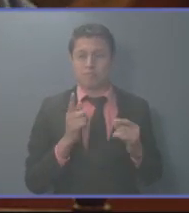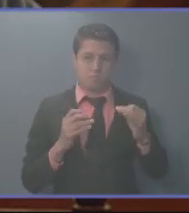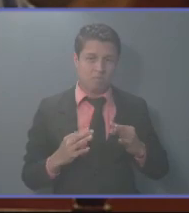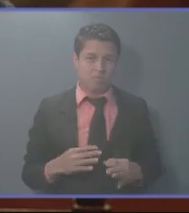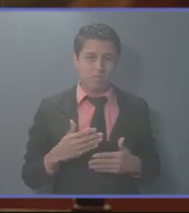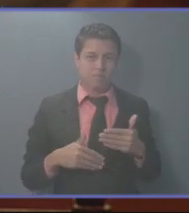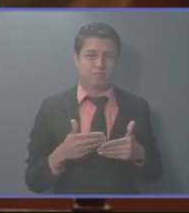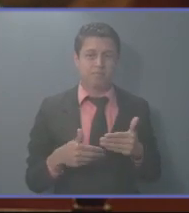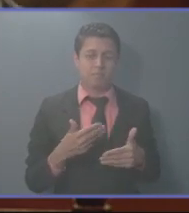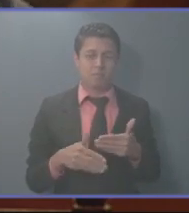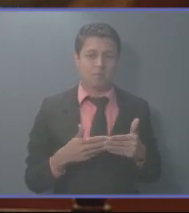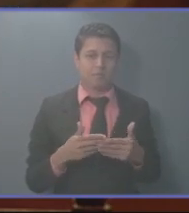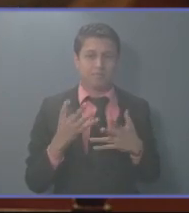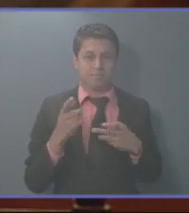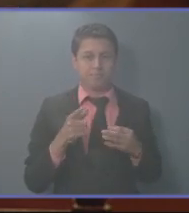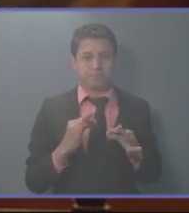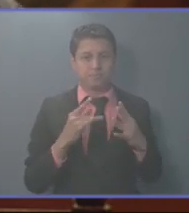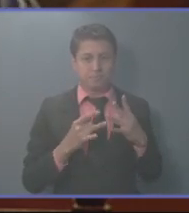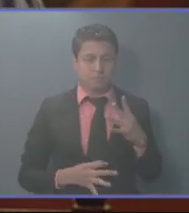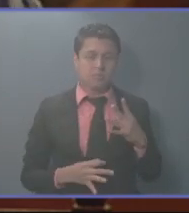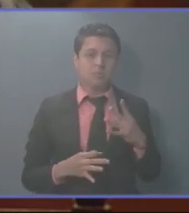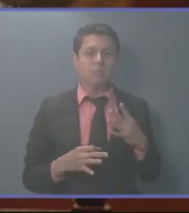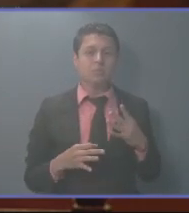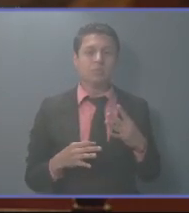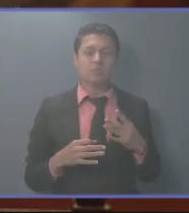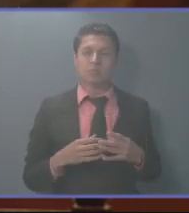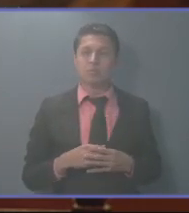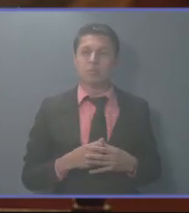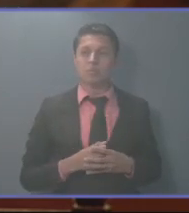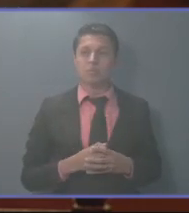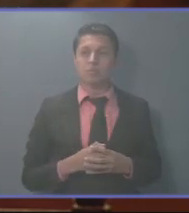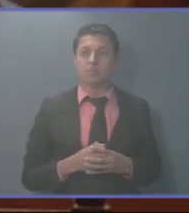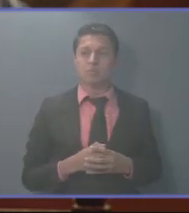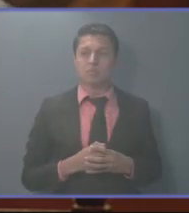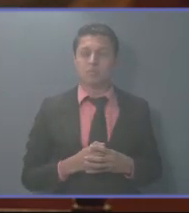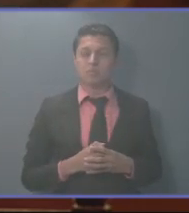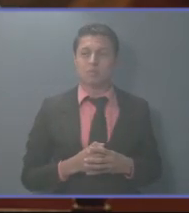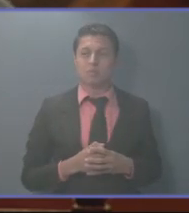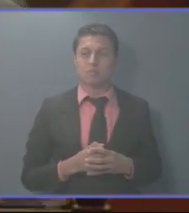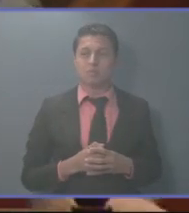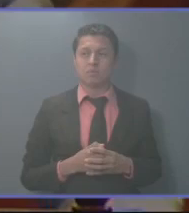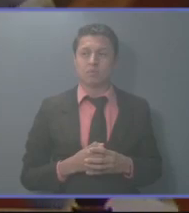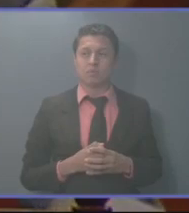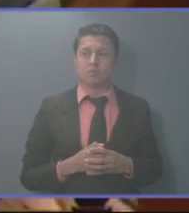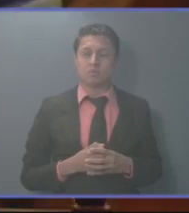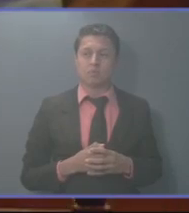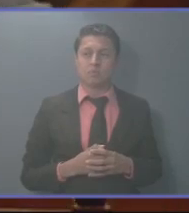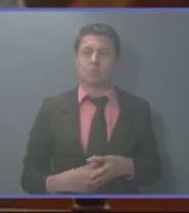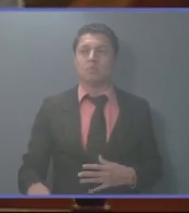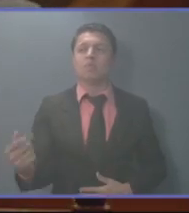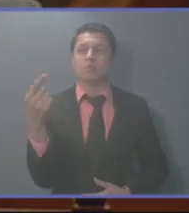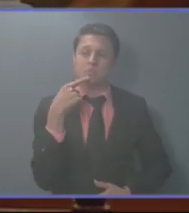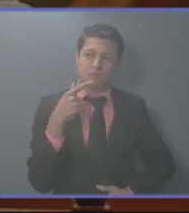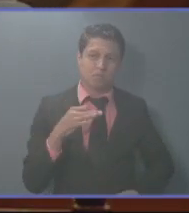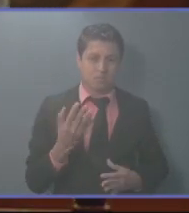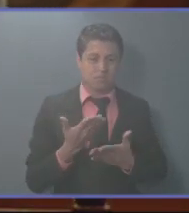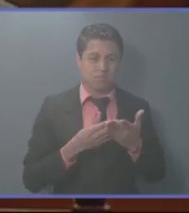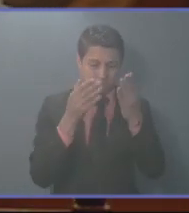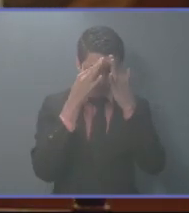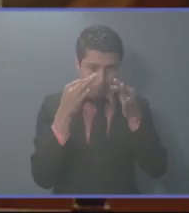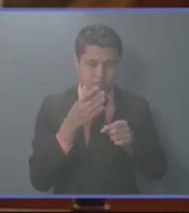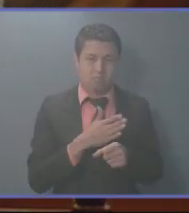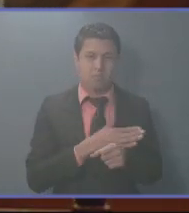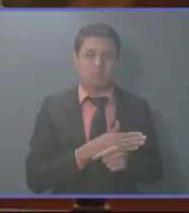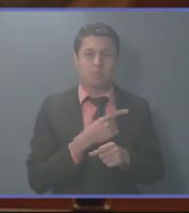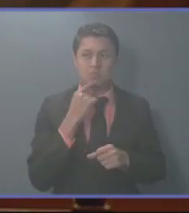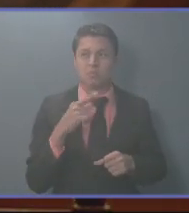cualesquiera que fueran las leyes, decretos, órdenes o resoluciones